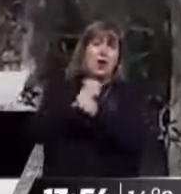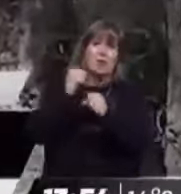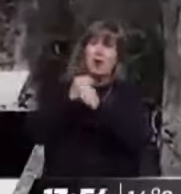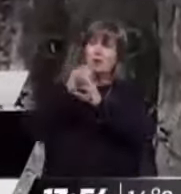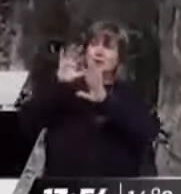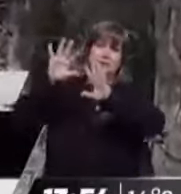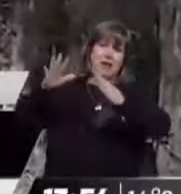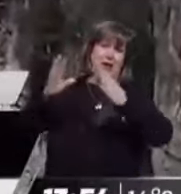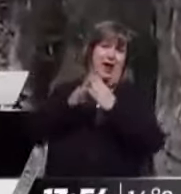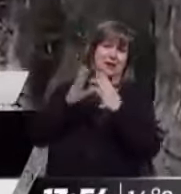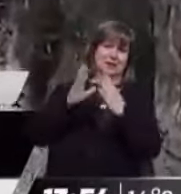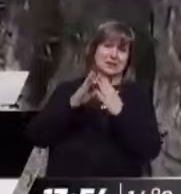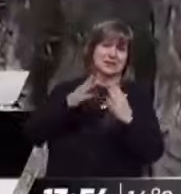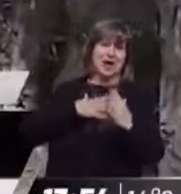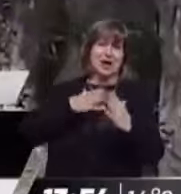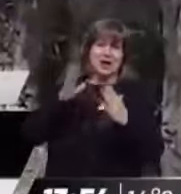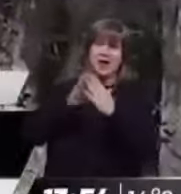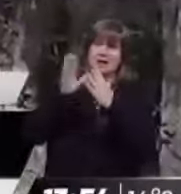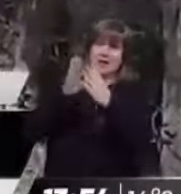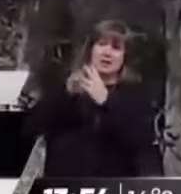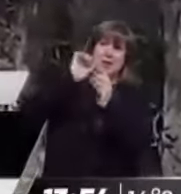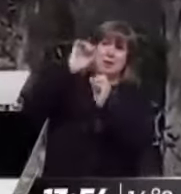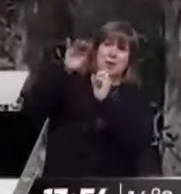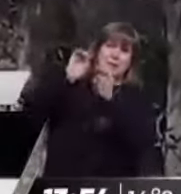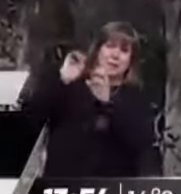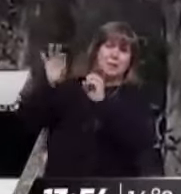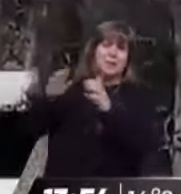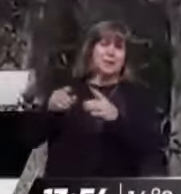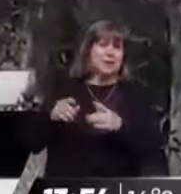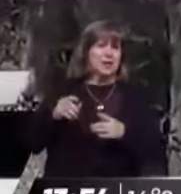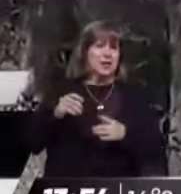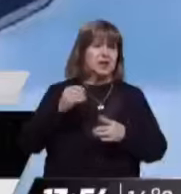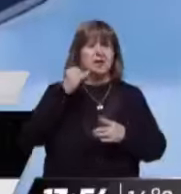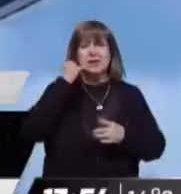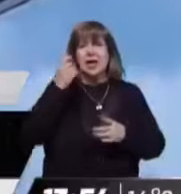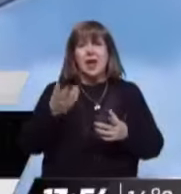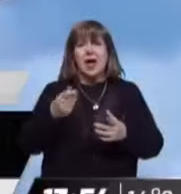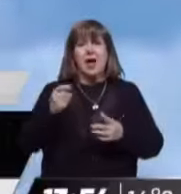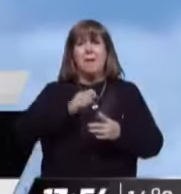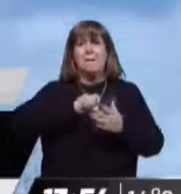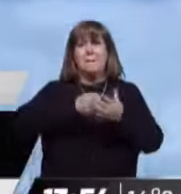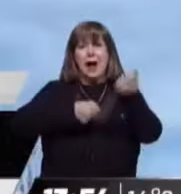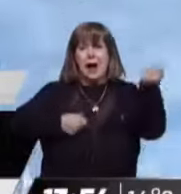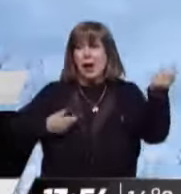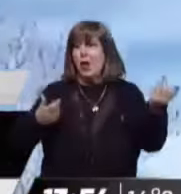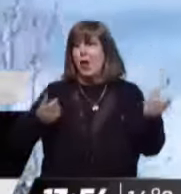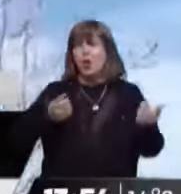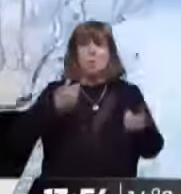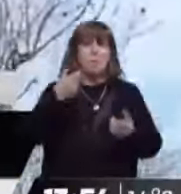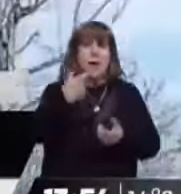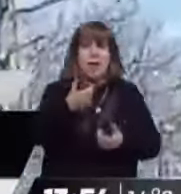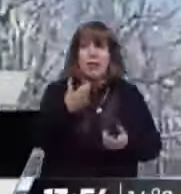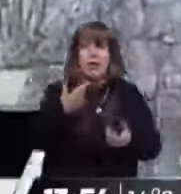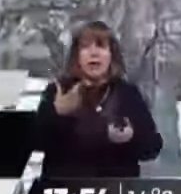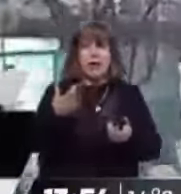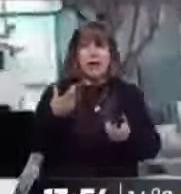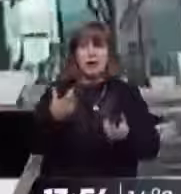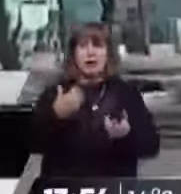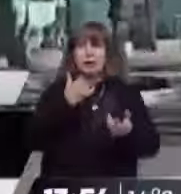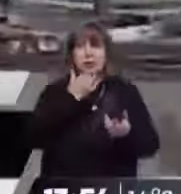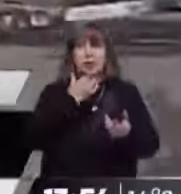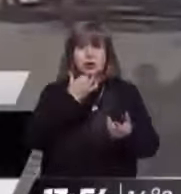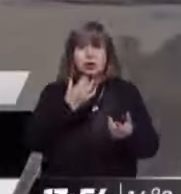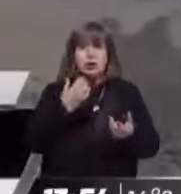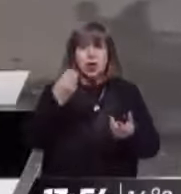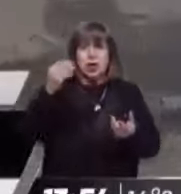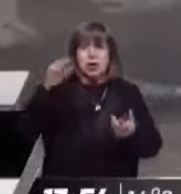que es totalmente, han hecho un daño. Han tirado, qué sé yo, con palo, no sé, porque como que perdieron ahí del